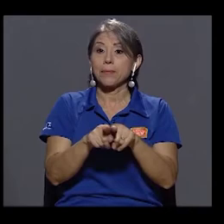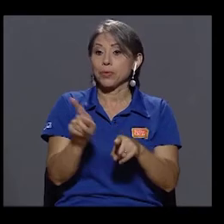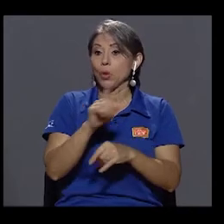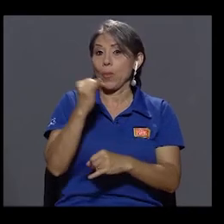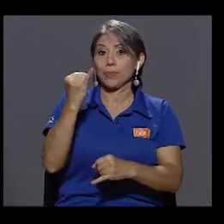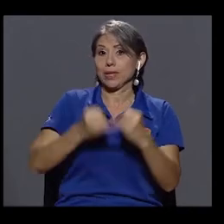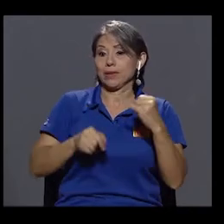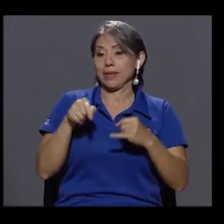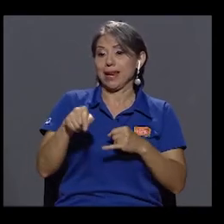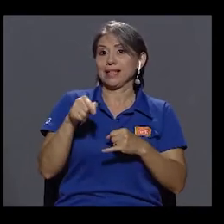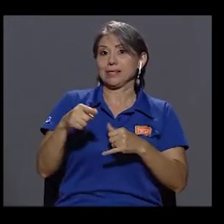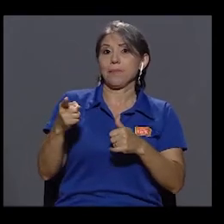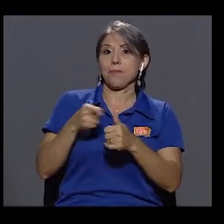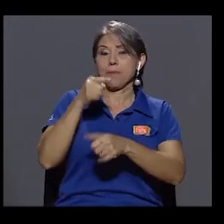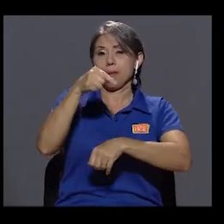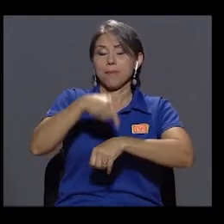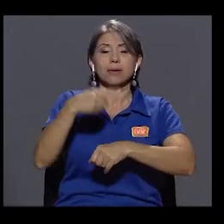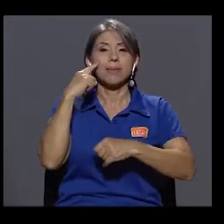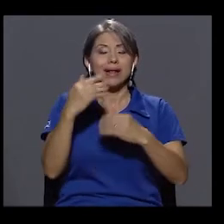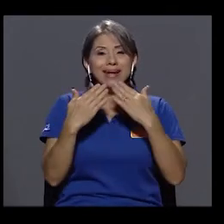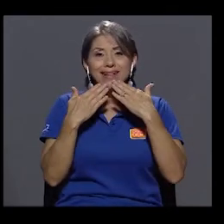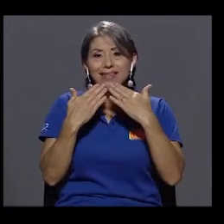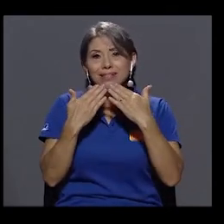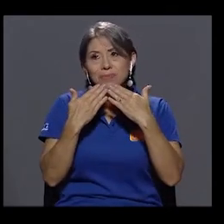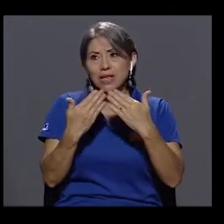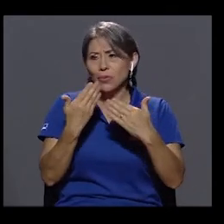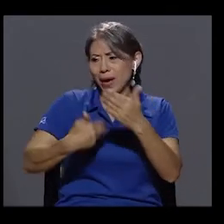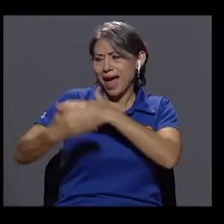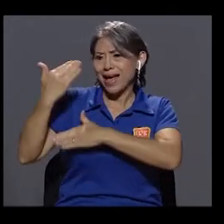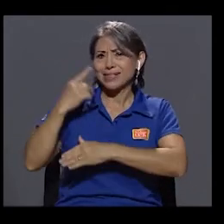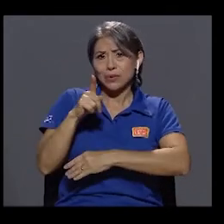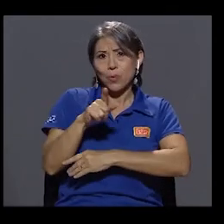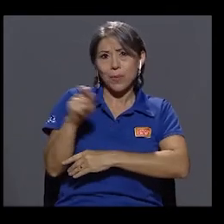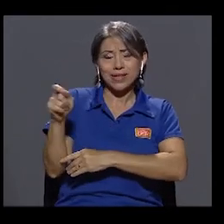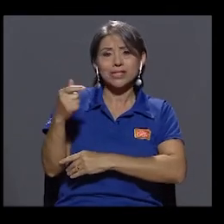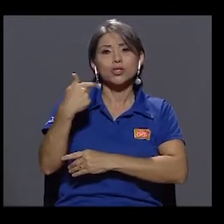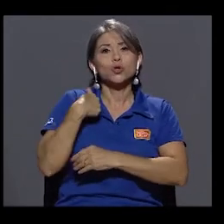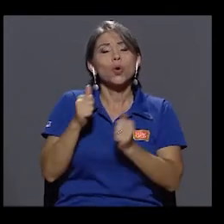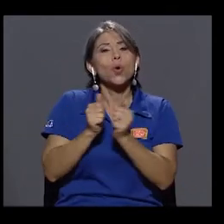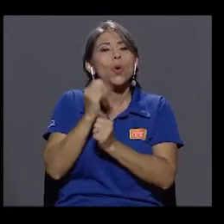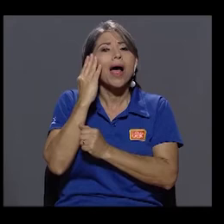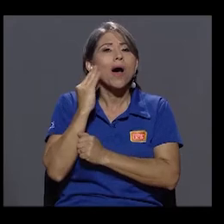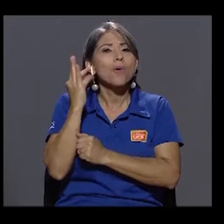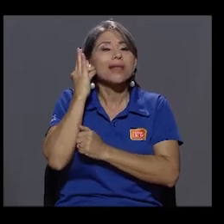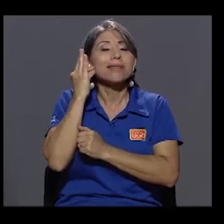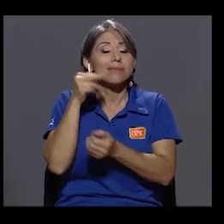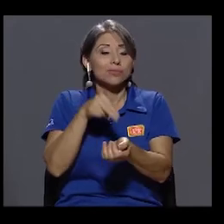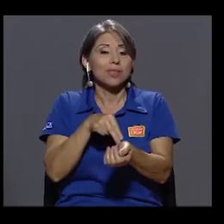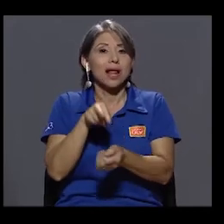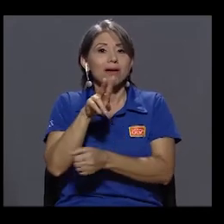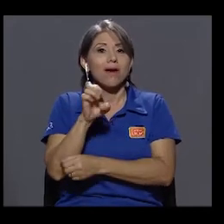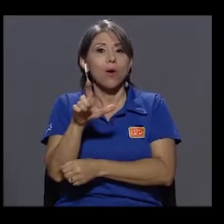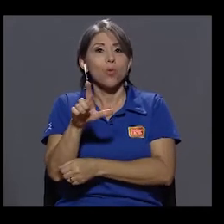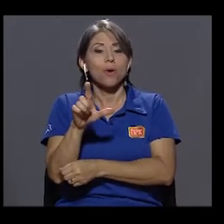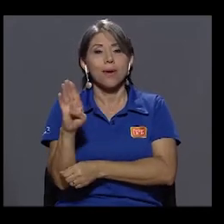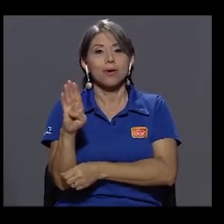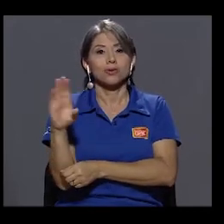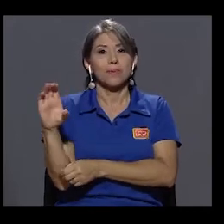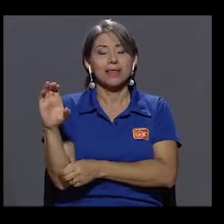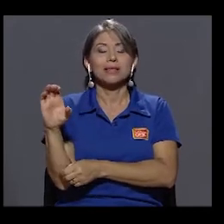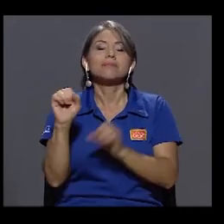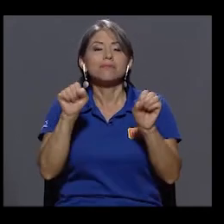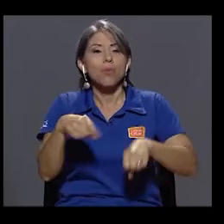este primer bloque para darle un agradecimiento hace exactamente un mes estuve con mi abuelita en el robo blanco cervantes y puedo decir